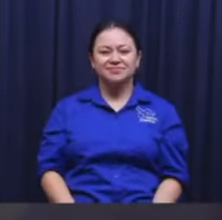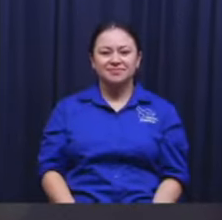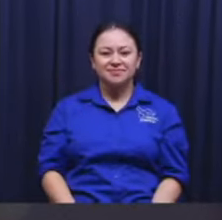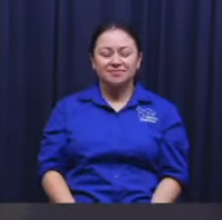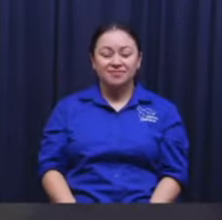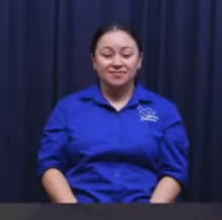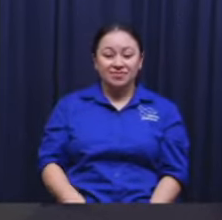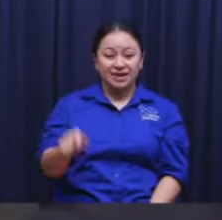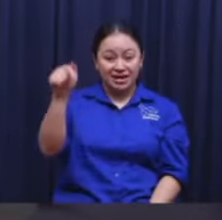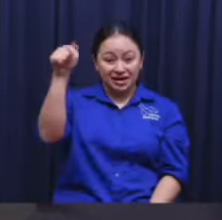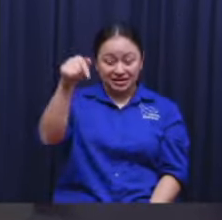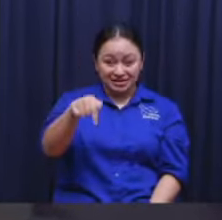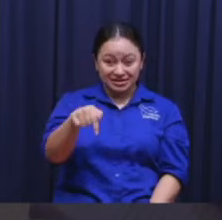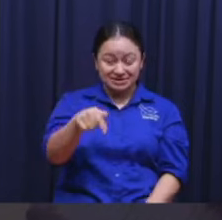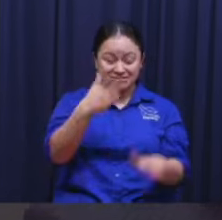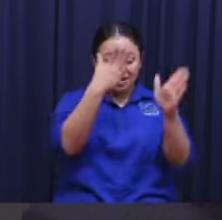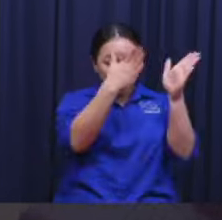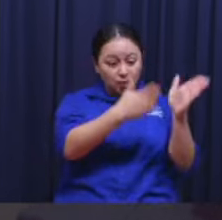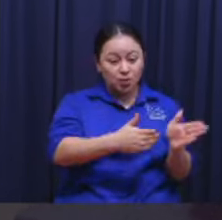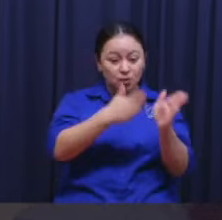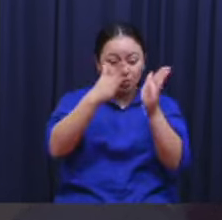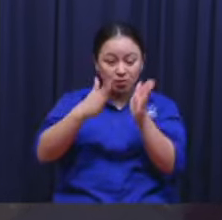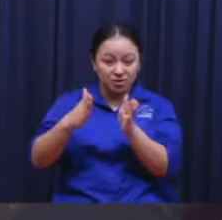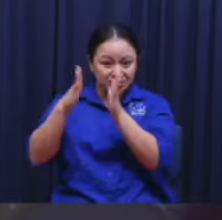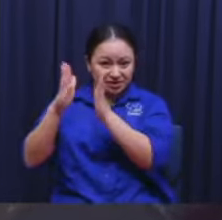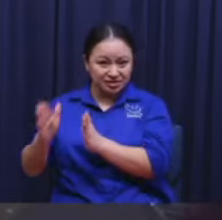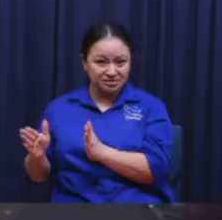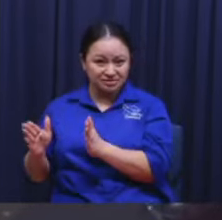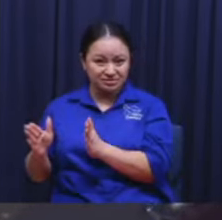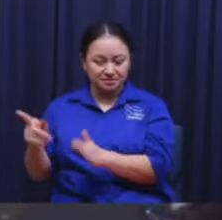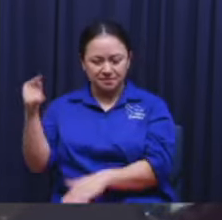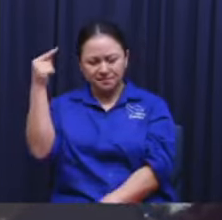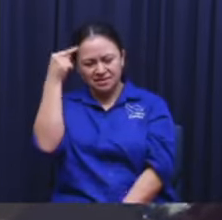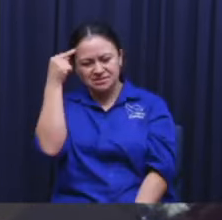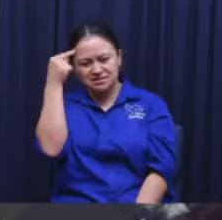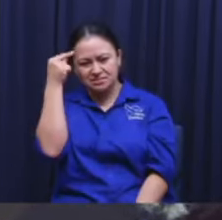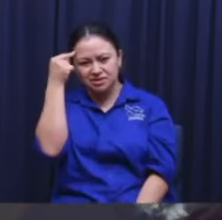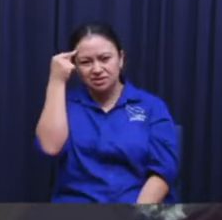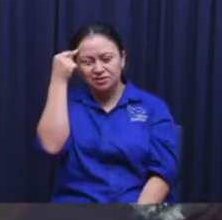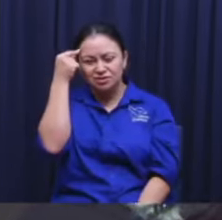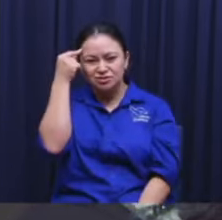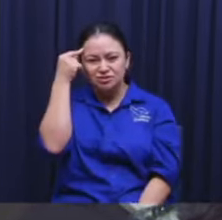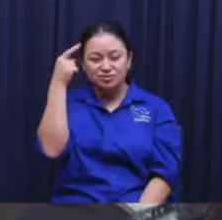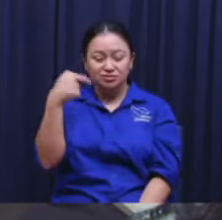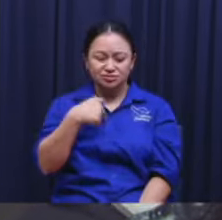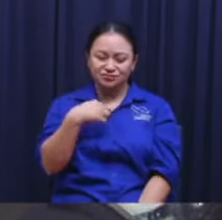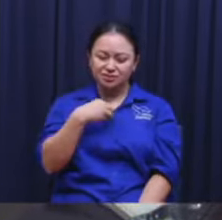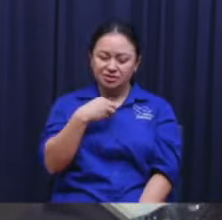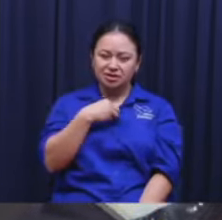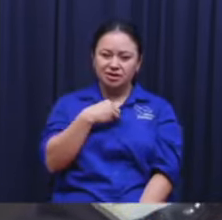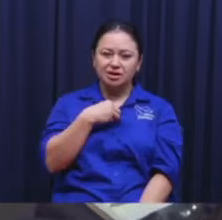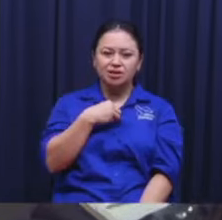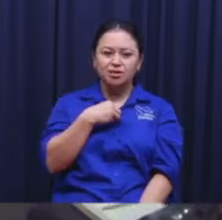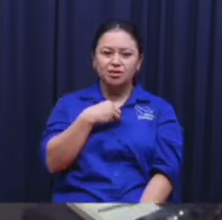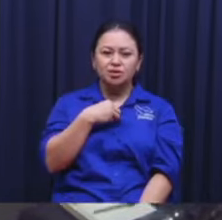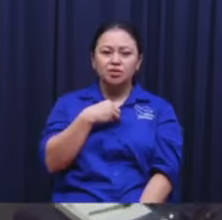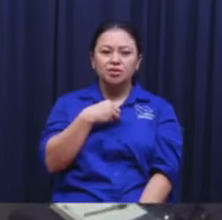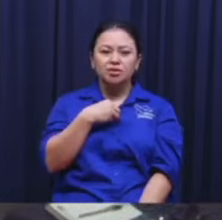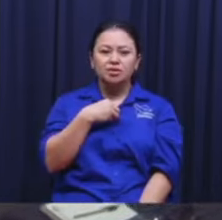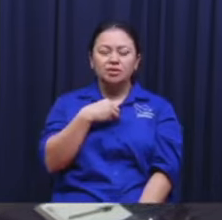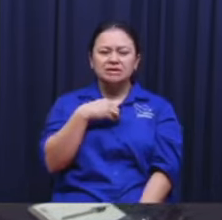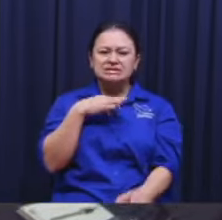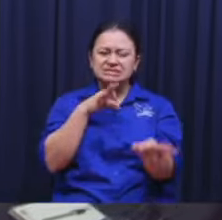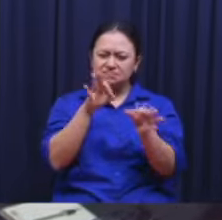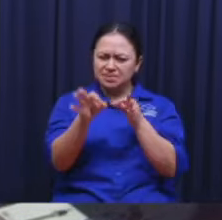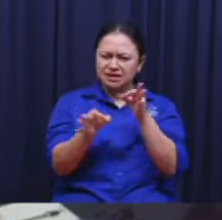en este orden de ideas, yo quisiera empezar a conversar con ustedes. Ya vamos a